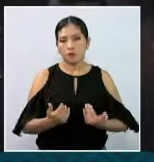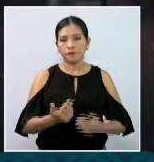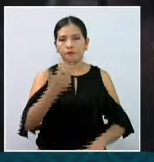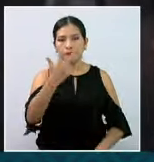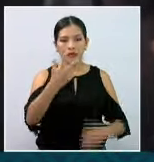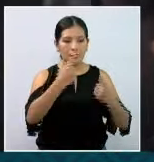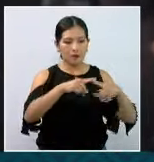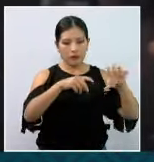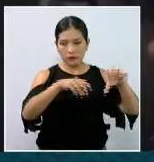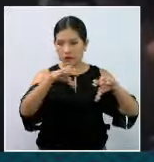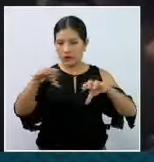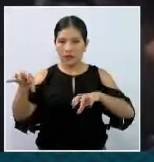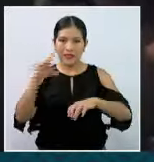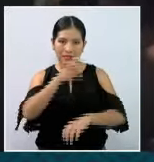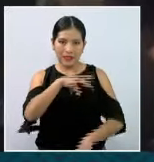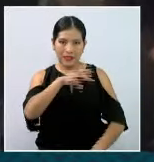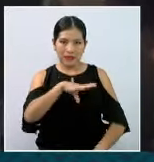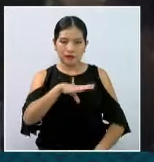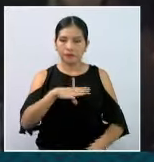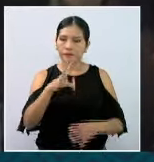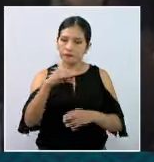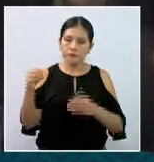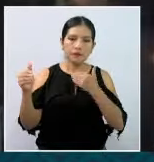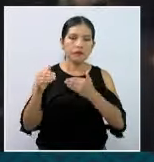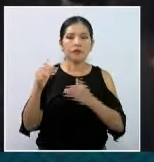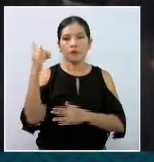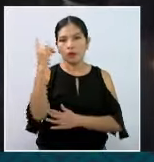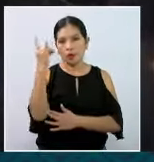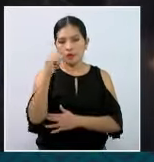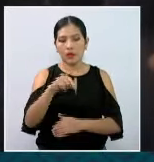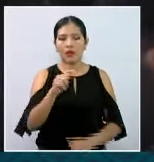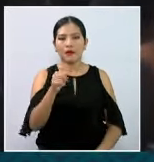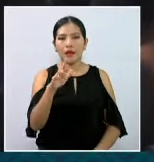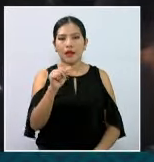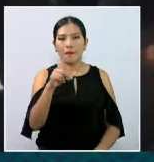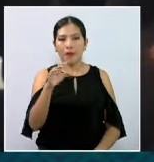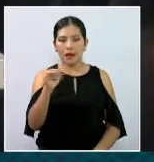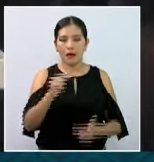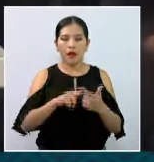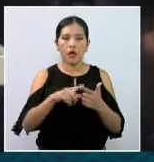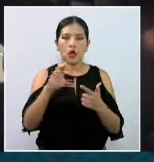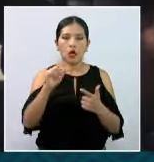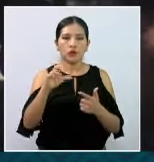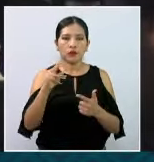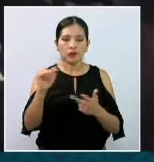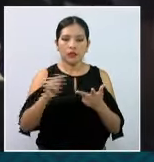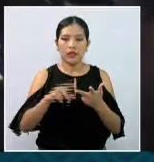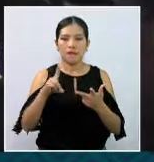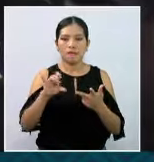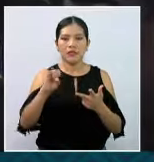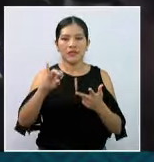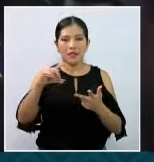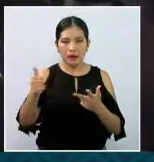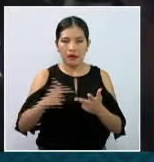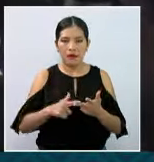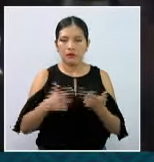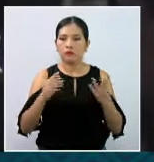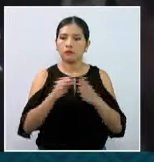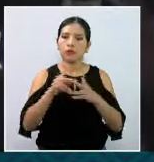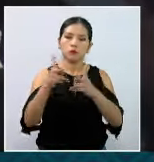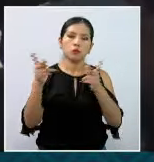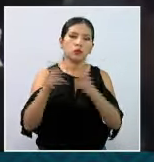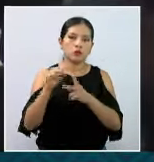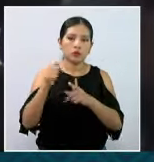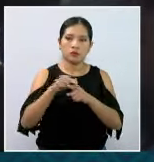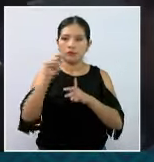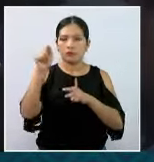de Chile y civil en Bolivia. Acá en la región de Tarapacá, Colchán y Pisiga, en el sector de la provincia del Loa,